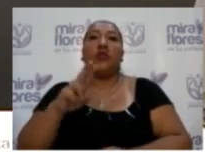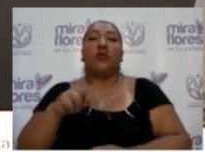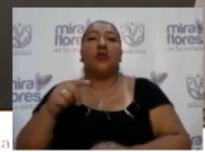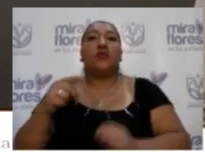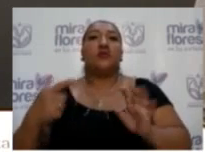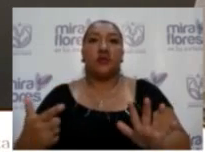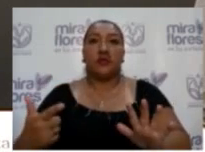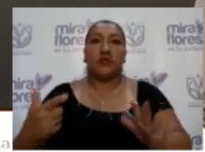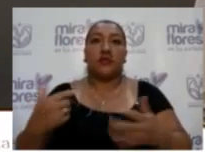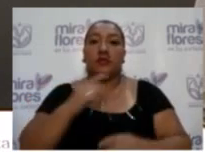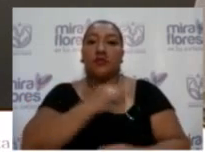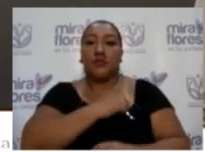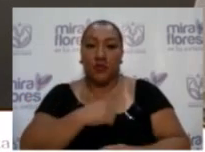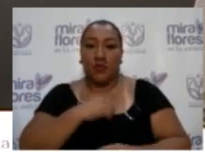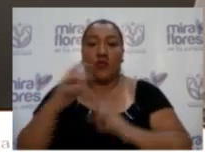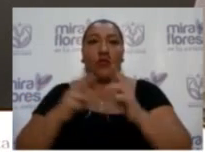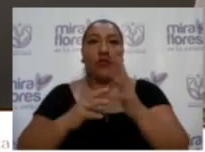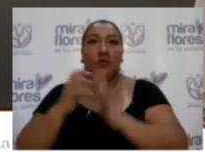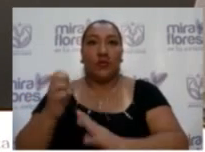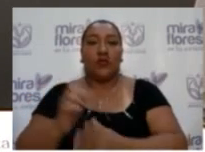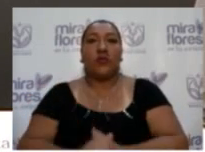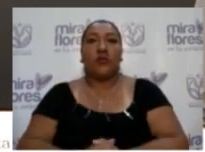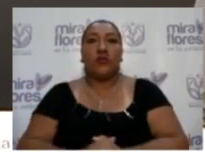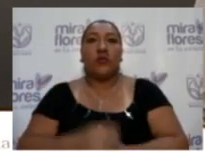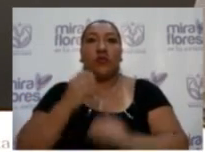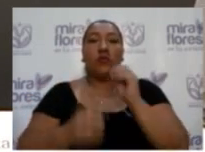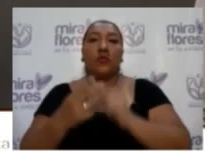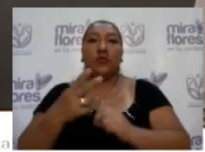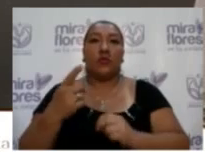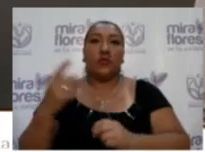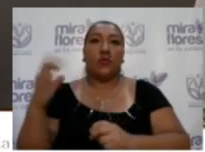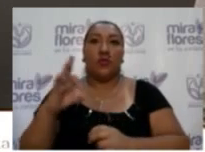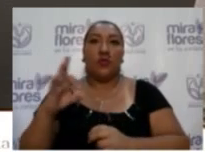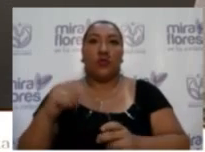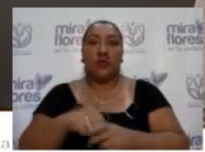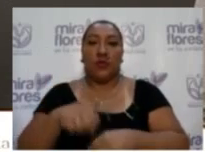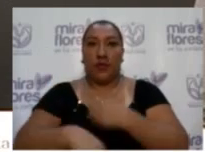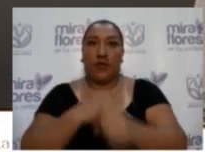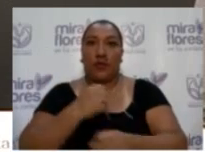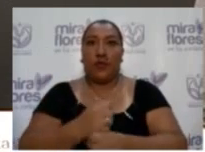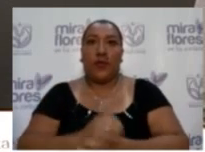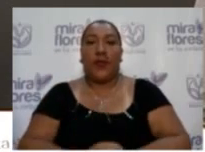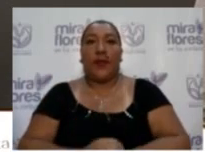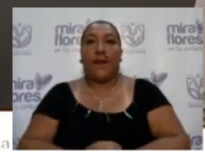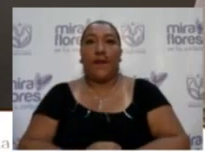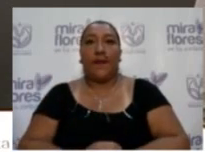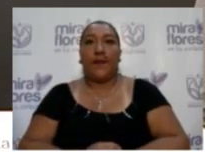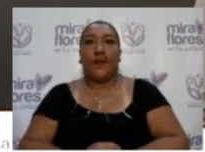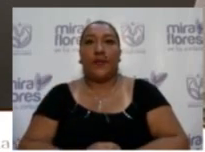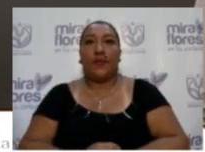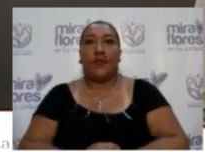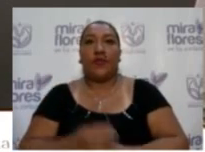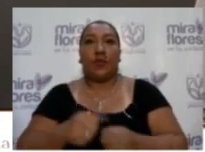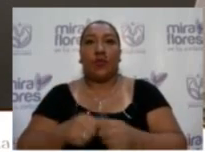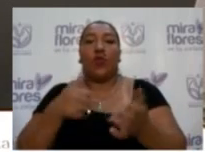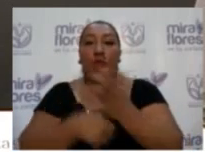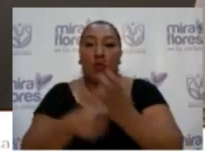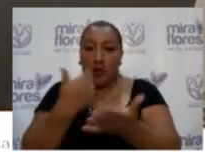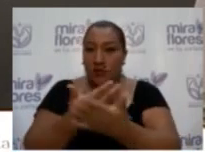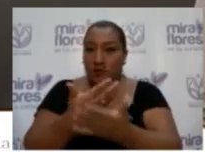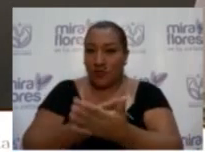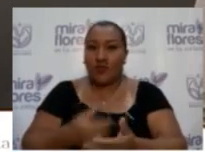022-2017 del Ministerio de Relaciones Exteriores de fecha 21 de febrero del presente año y demás documentación sustentatoria